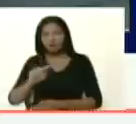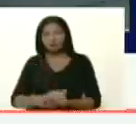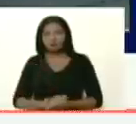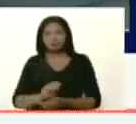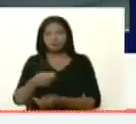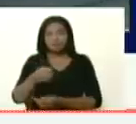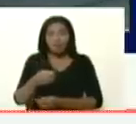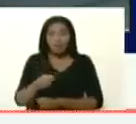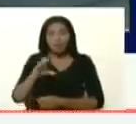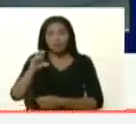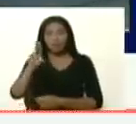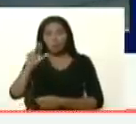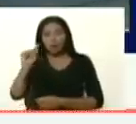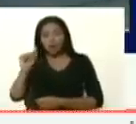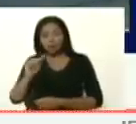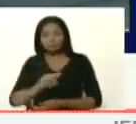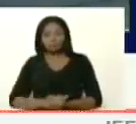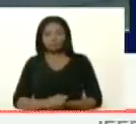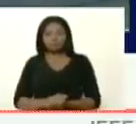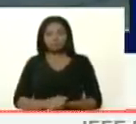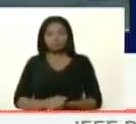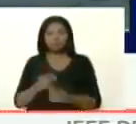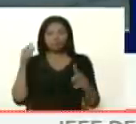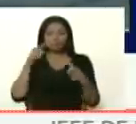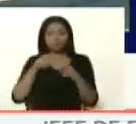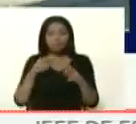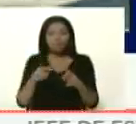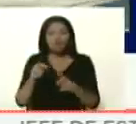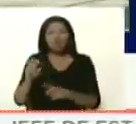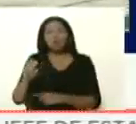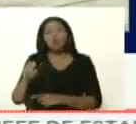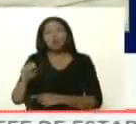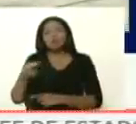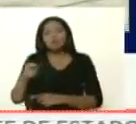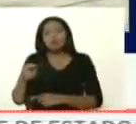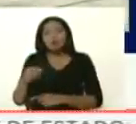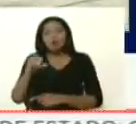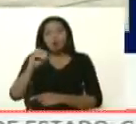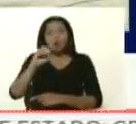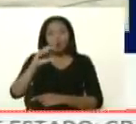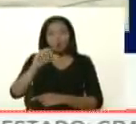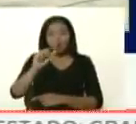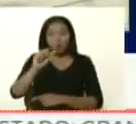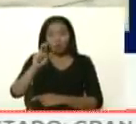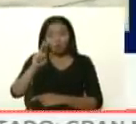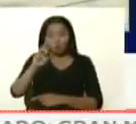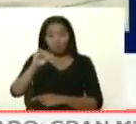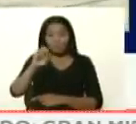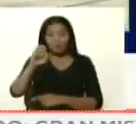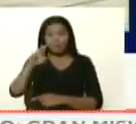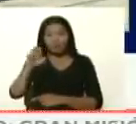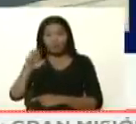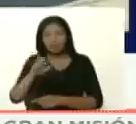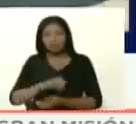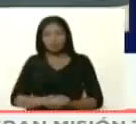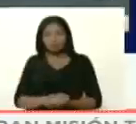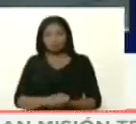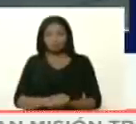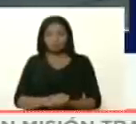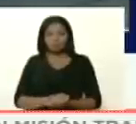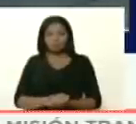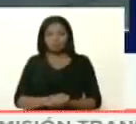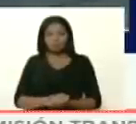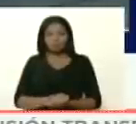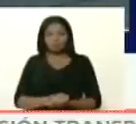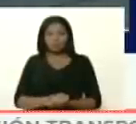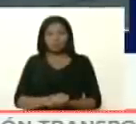Cuba, la ruta Charallave Sur Ocumare, la ruta Los Cortijos